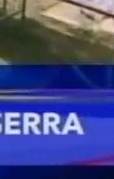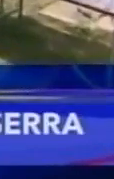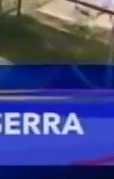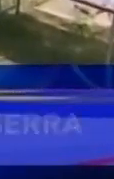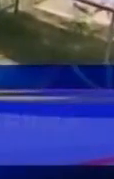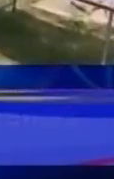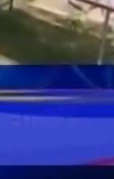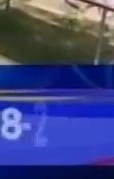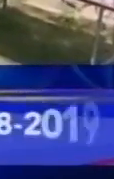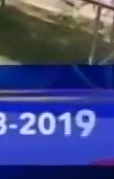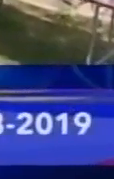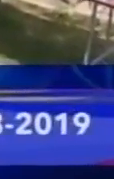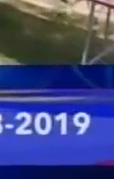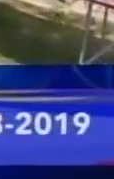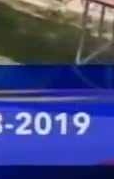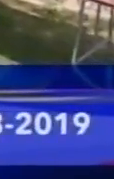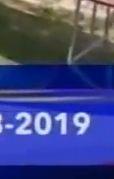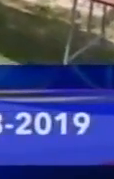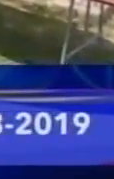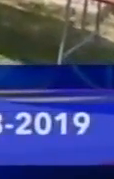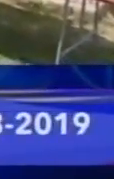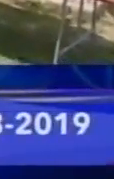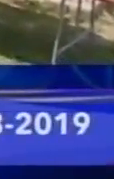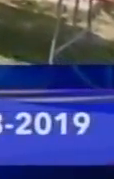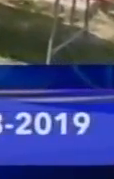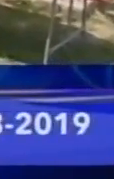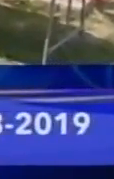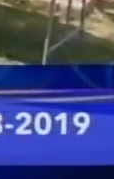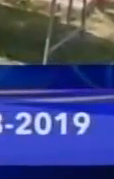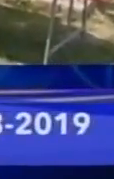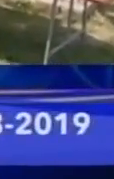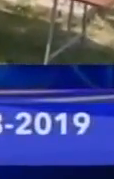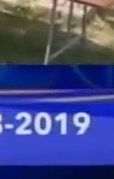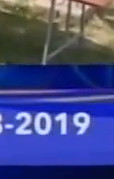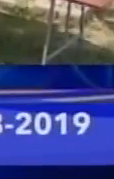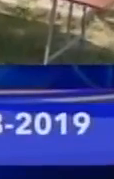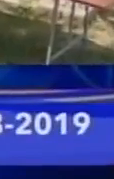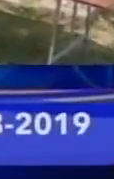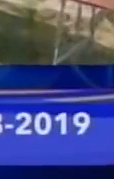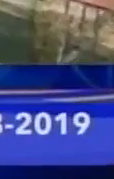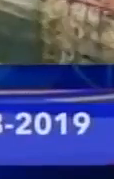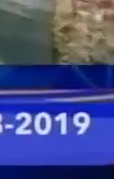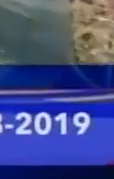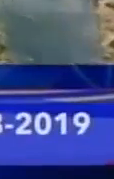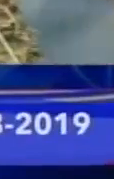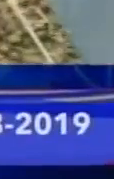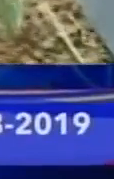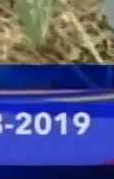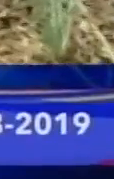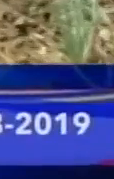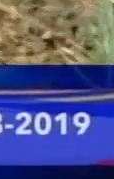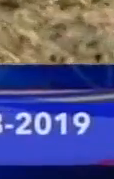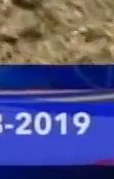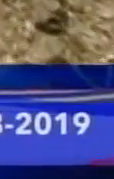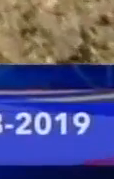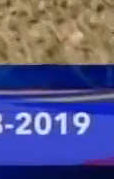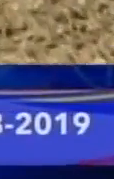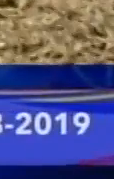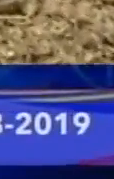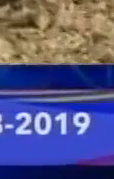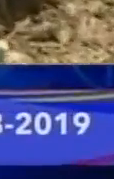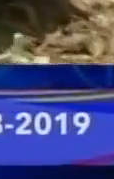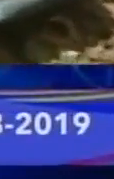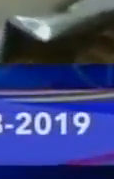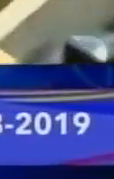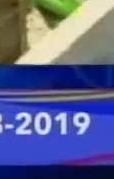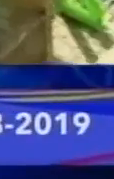complejo educativo tenemos varias modalidades de lo que es la agricultura urbana. Tenemos los huertos intensivos que podemos ver al fondo, que han venido